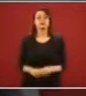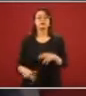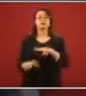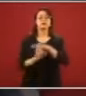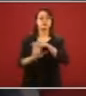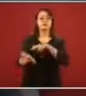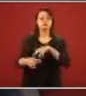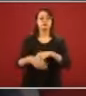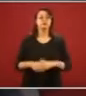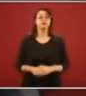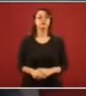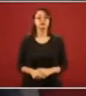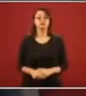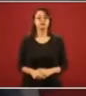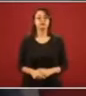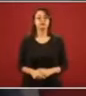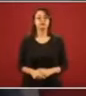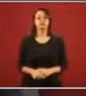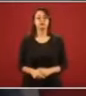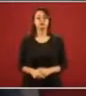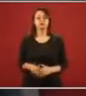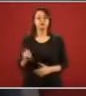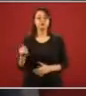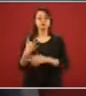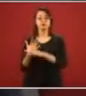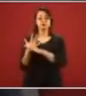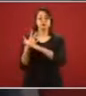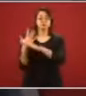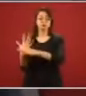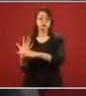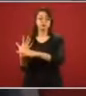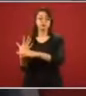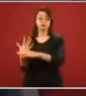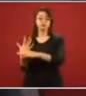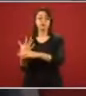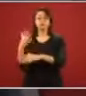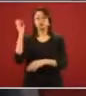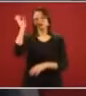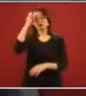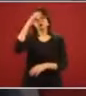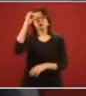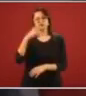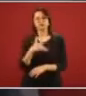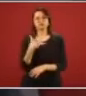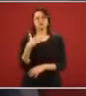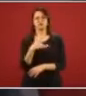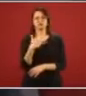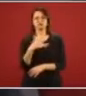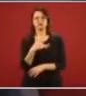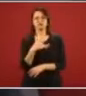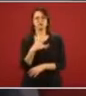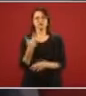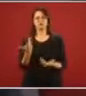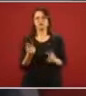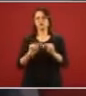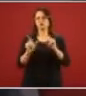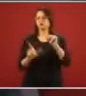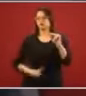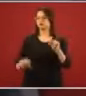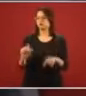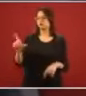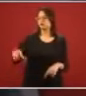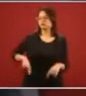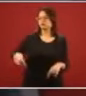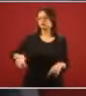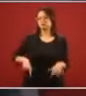migrantes, y consideró, comentó, que pareciera que el Estado mexicano no está